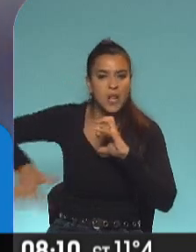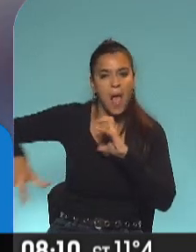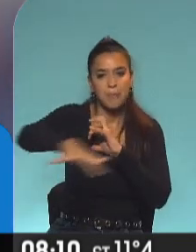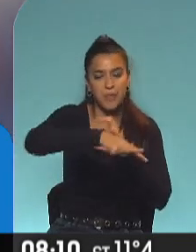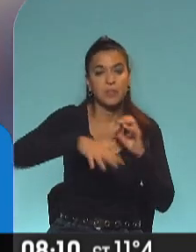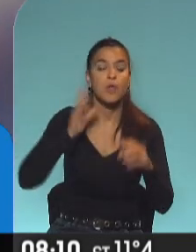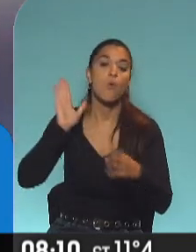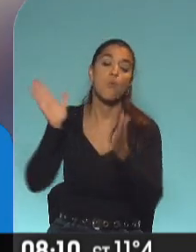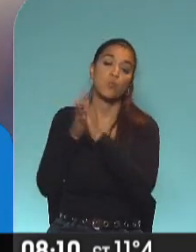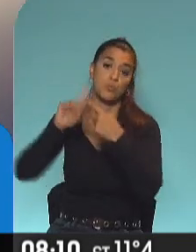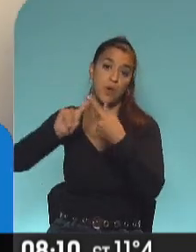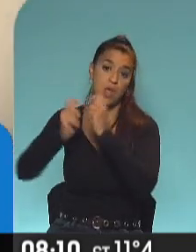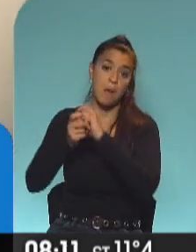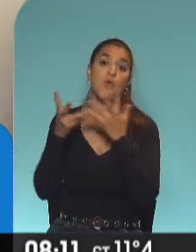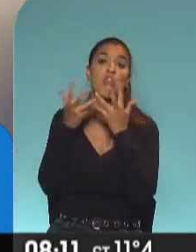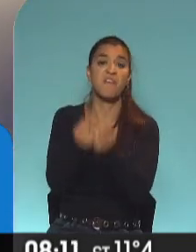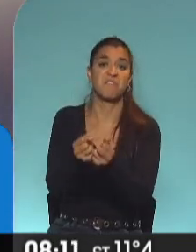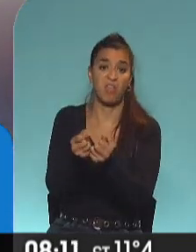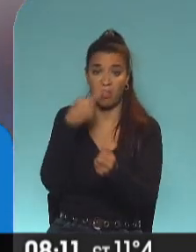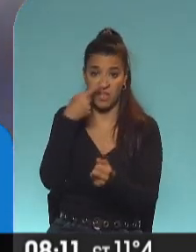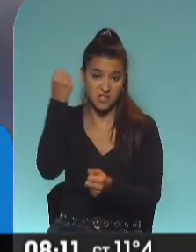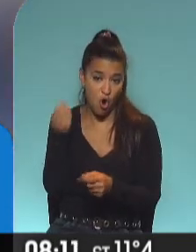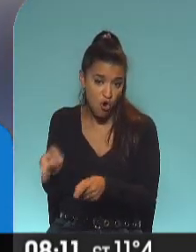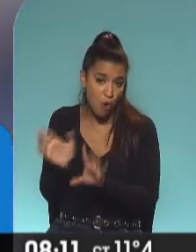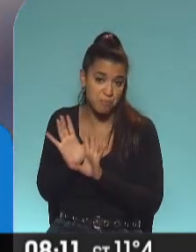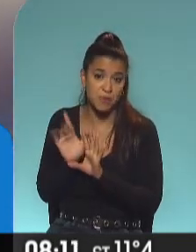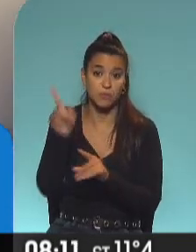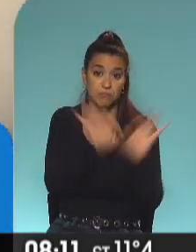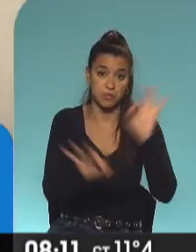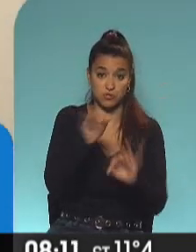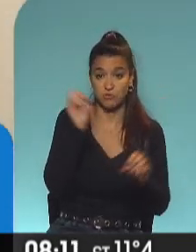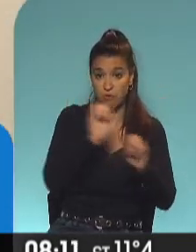por el Cambio elige defender esos intereses económicos. Con este proyecto está más que claro, ¿no?